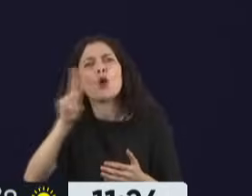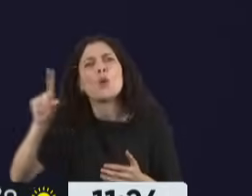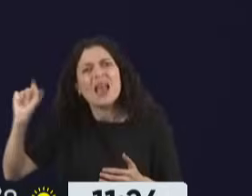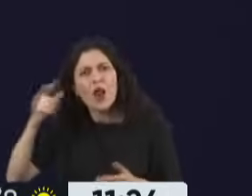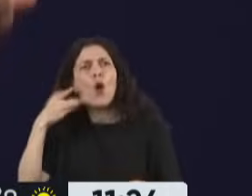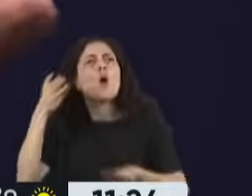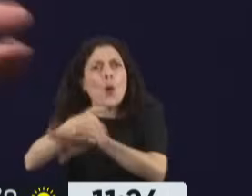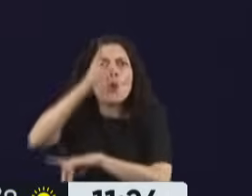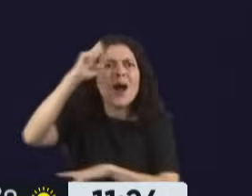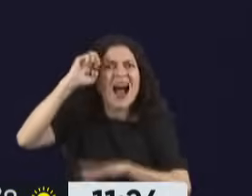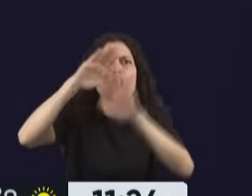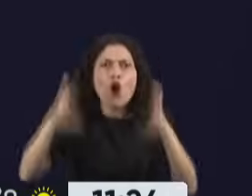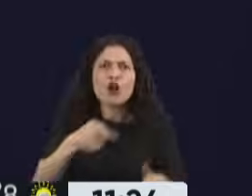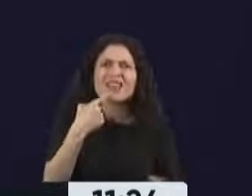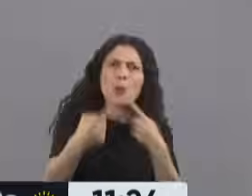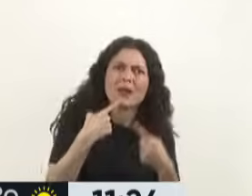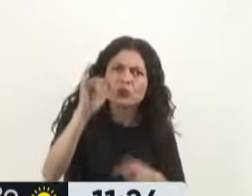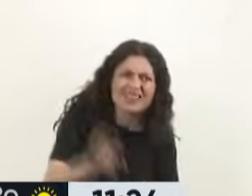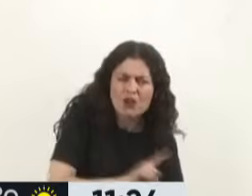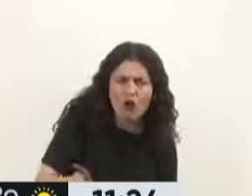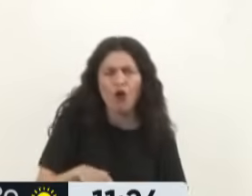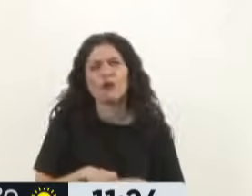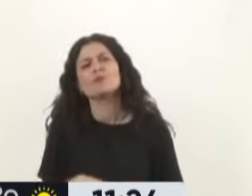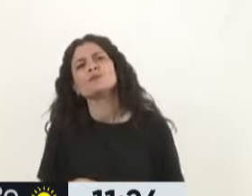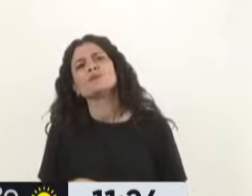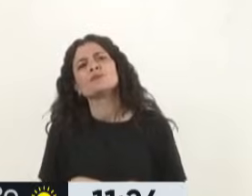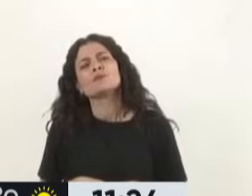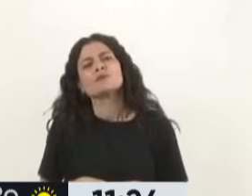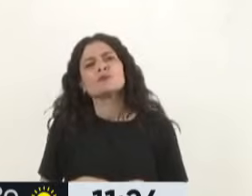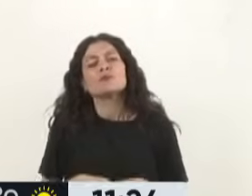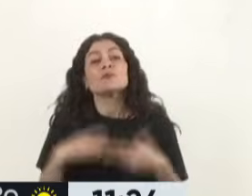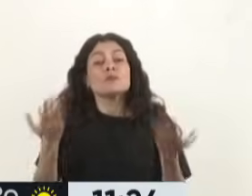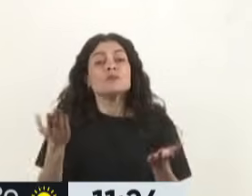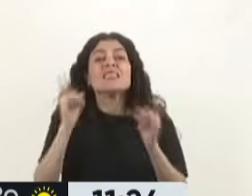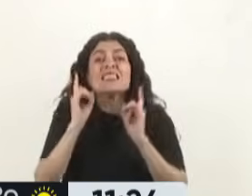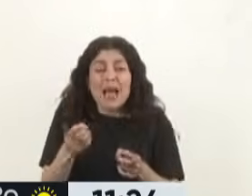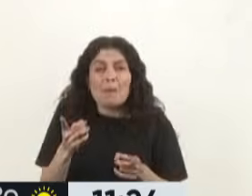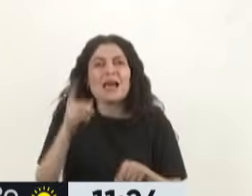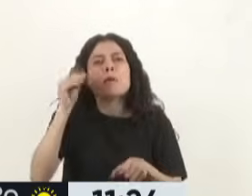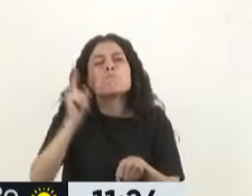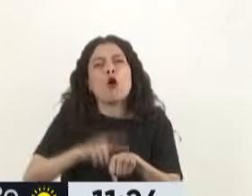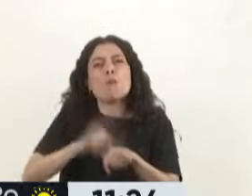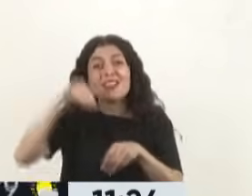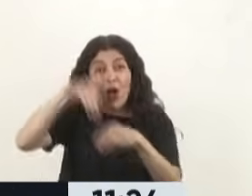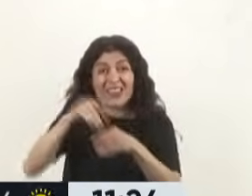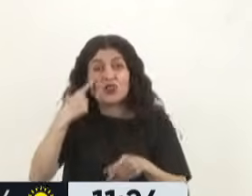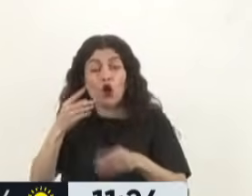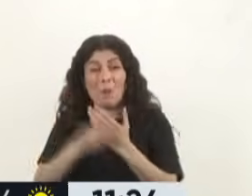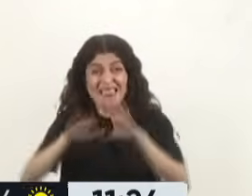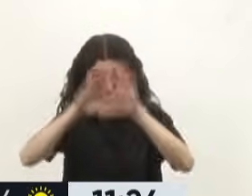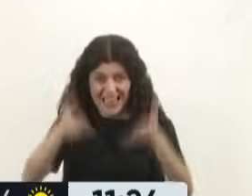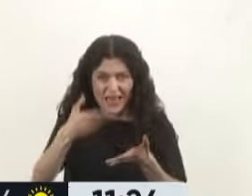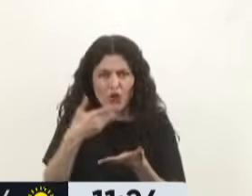quiere Continúa, evacuar continúa, eso. continúa. Bueno, insisto, entonces. Después, si dentro de la purga en Capital Humano, si también se va a ir